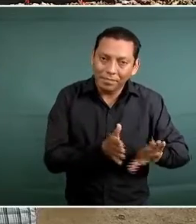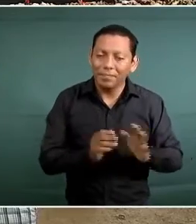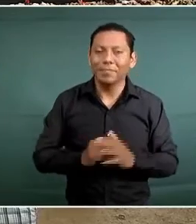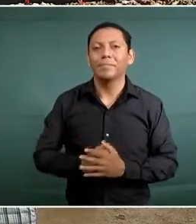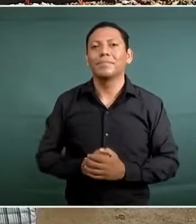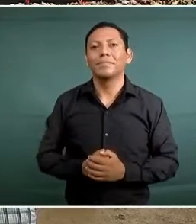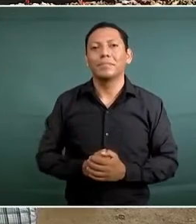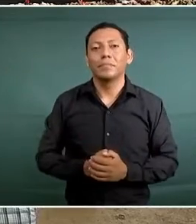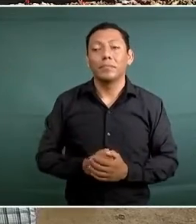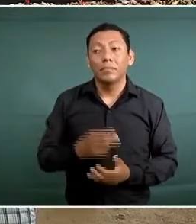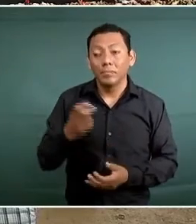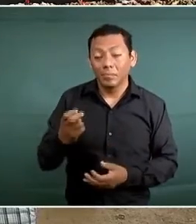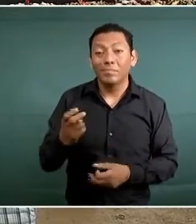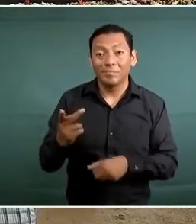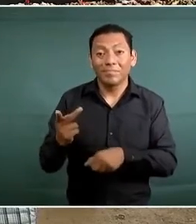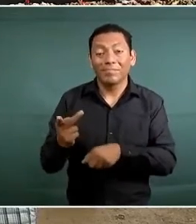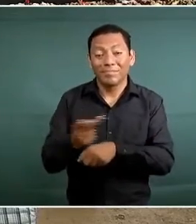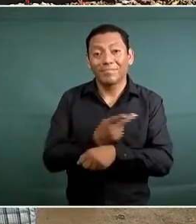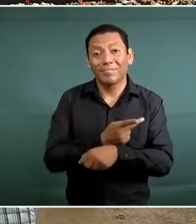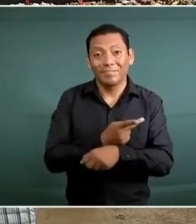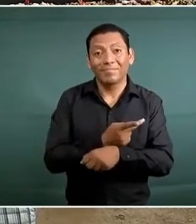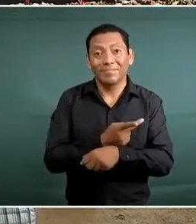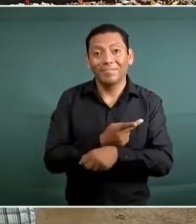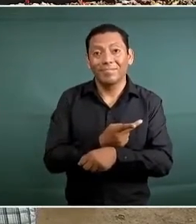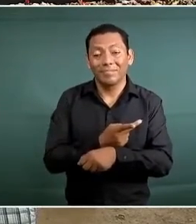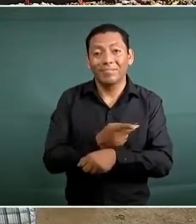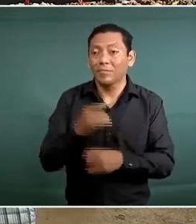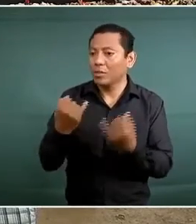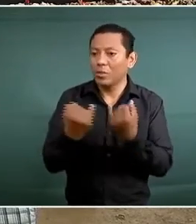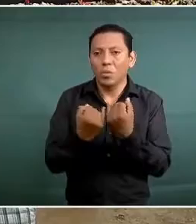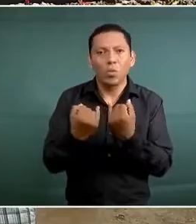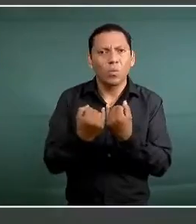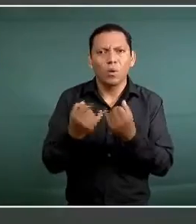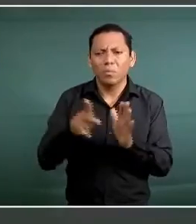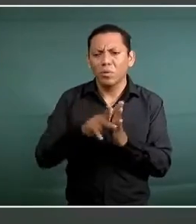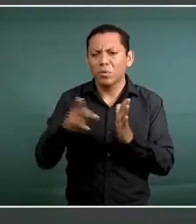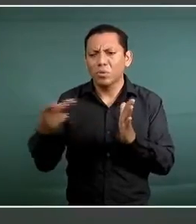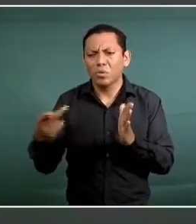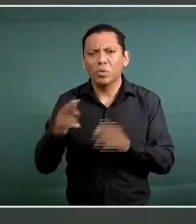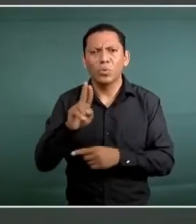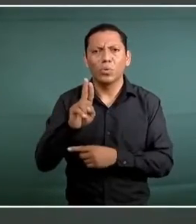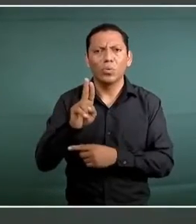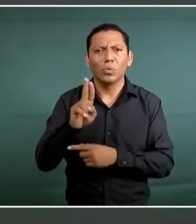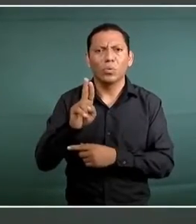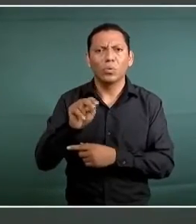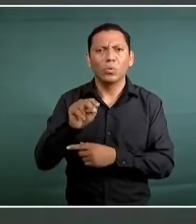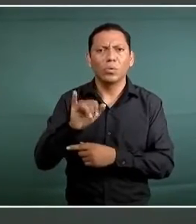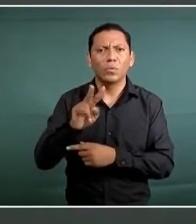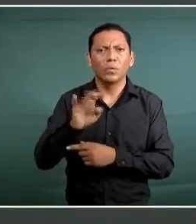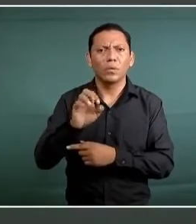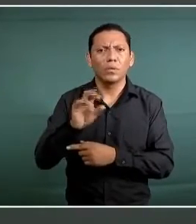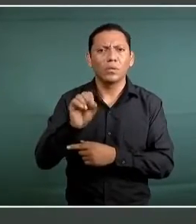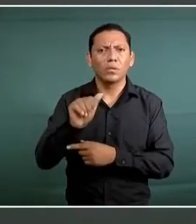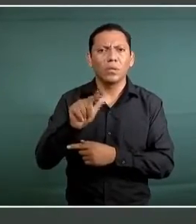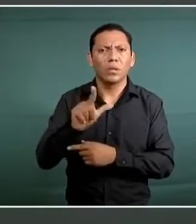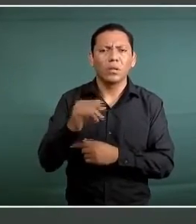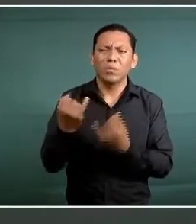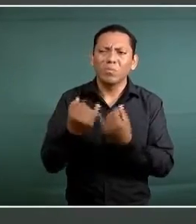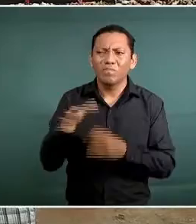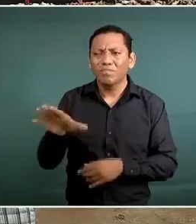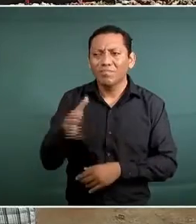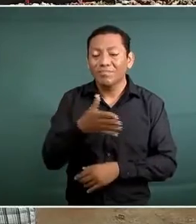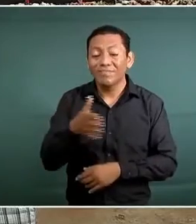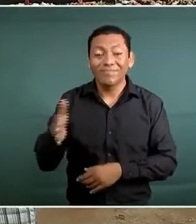pero así está el universal también o sea no tanto pero ahí se van